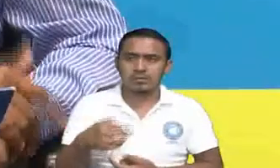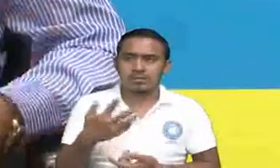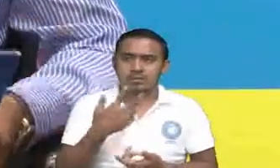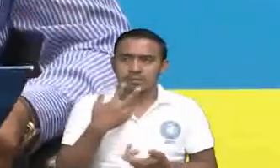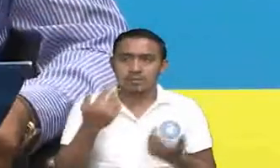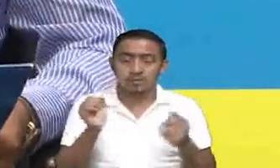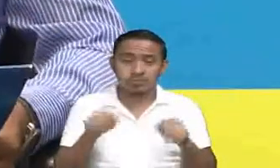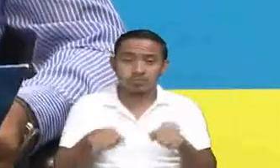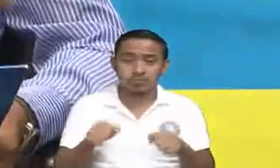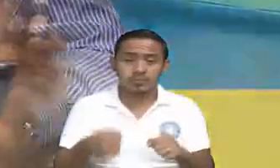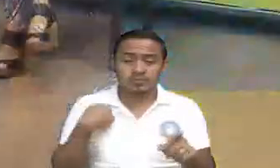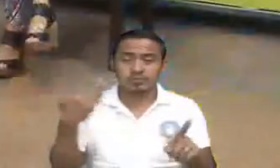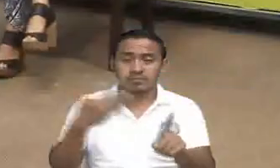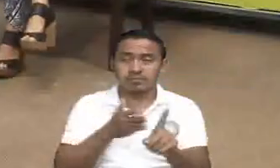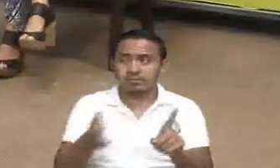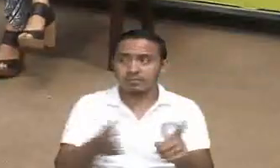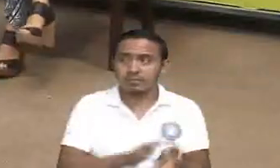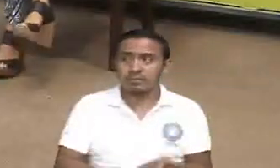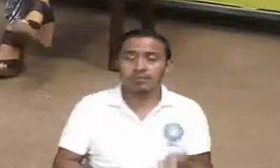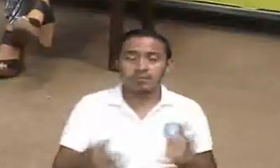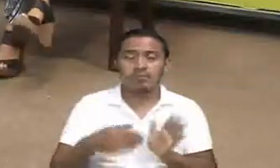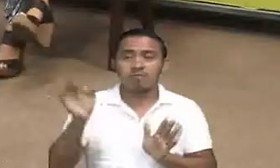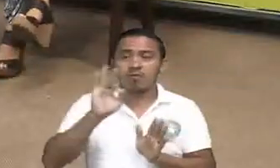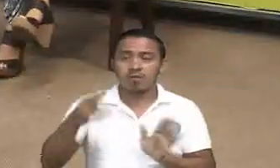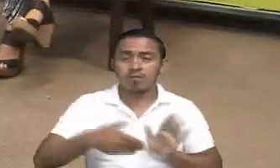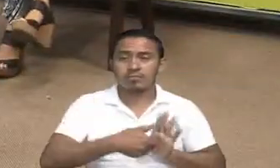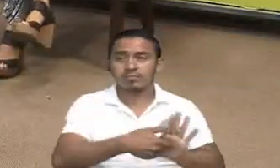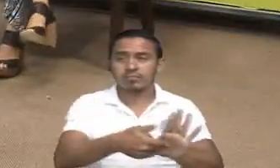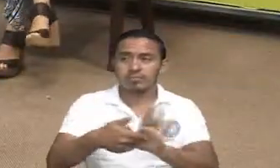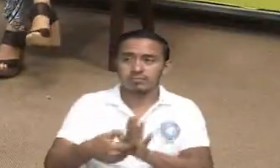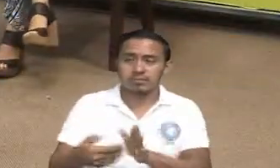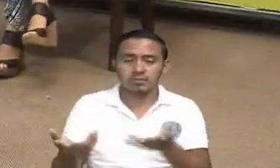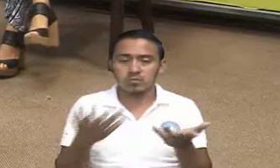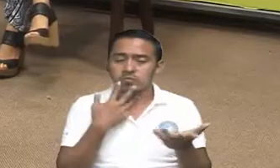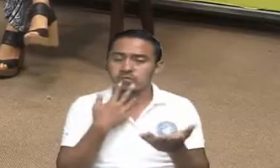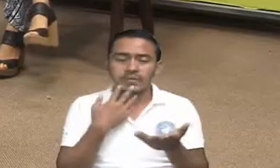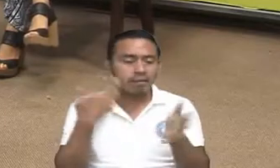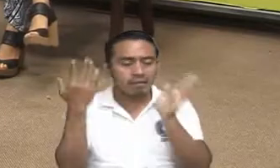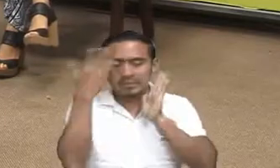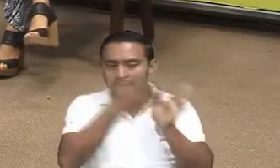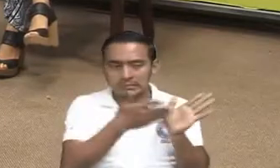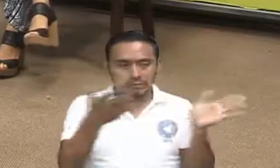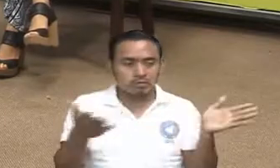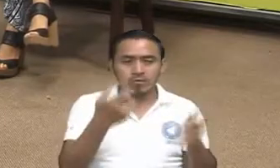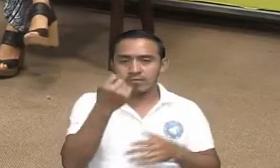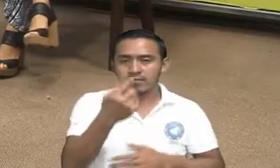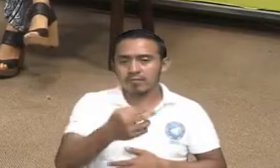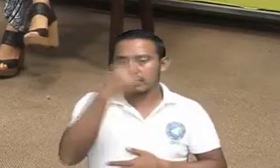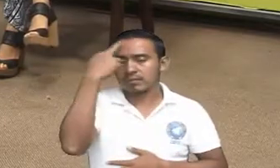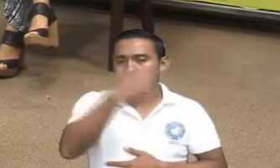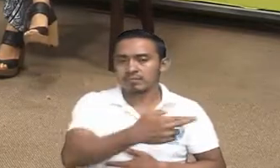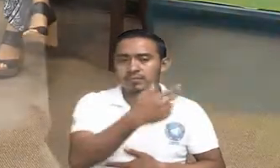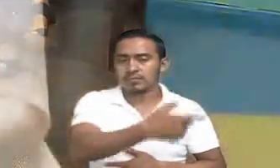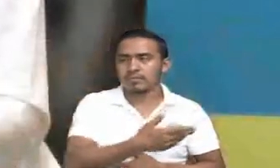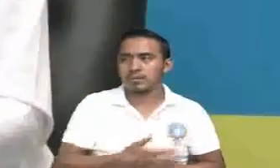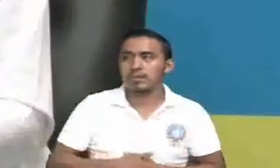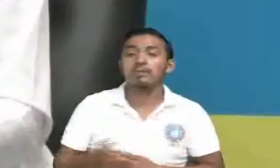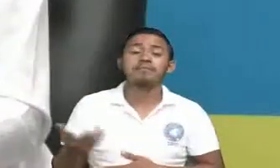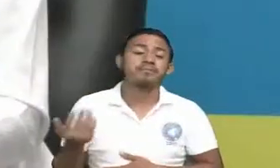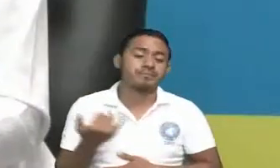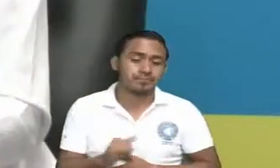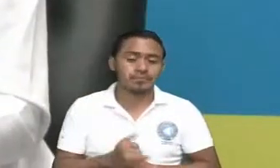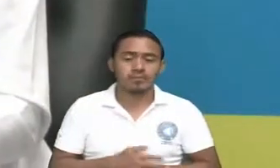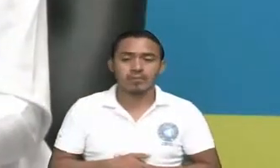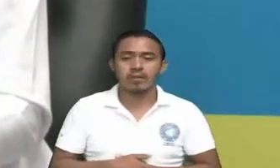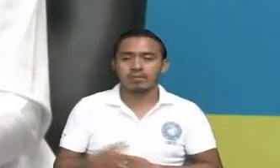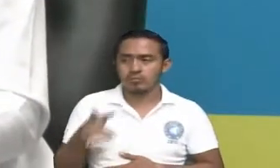uh-huh, ser infiel. Porque de inicio está mostrando un desinterés, uh-huh, o una falta de respeto. No falta sé. De respeto de alguna manera, porque si